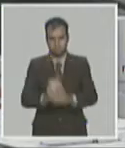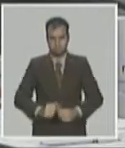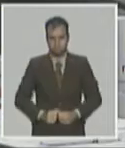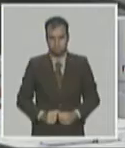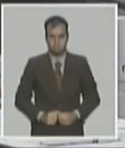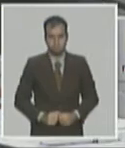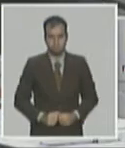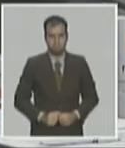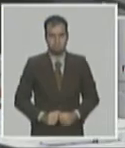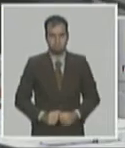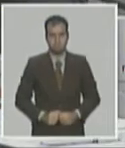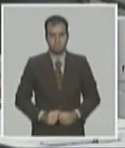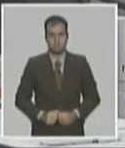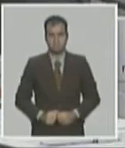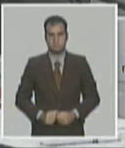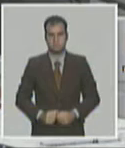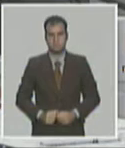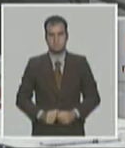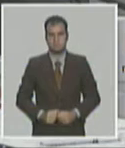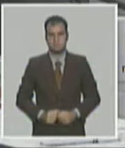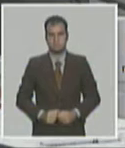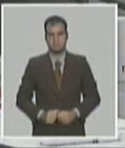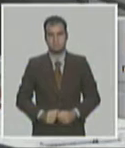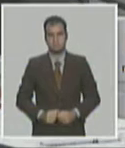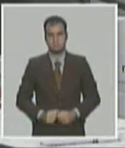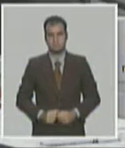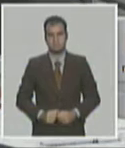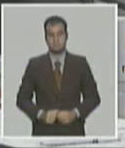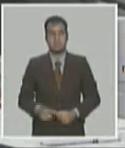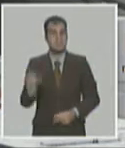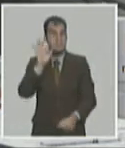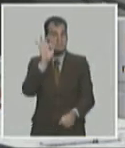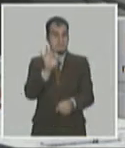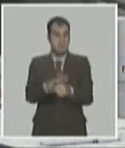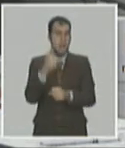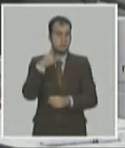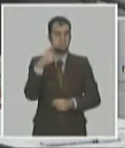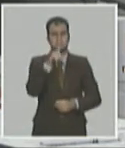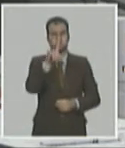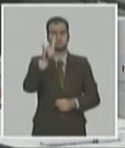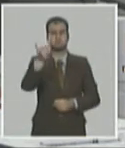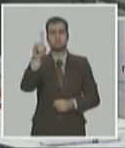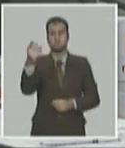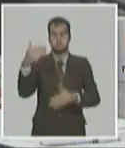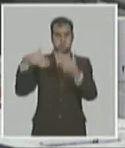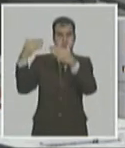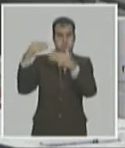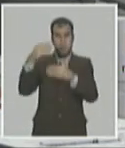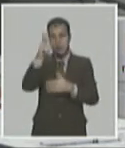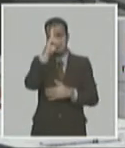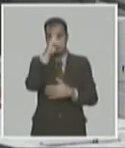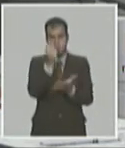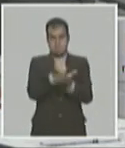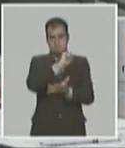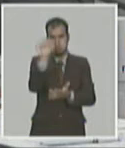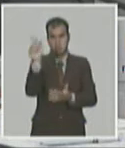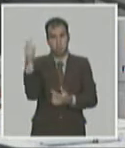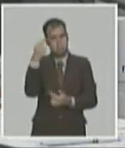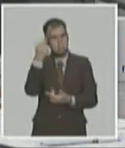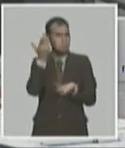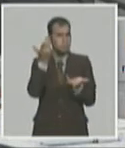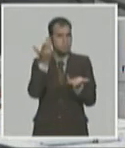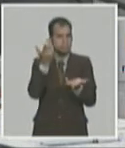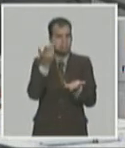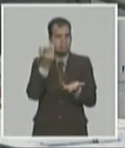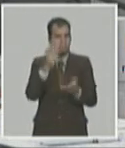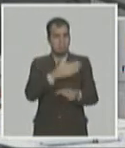Se dice rápido, doctor, 1991 se graduó de médico. ¿Se imaginó alguna vez que iba a dedicarse no a la medicina